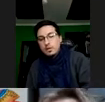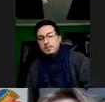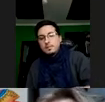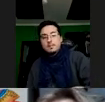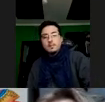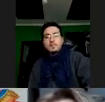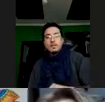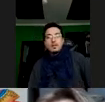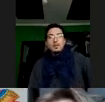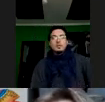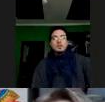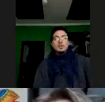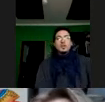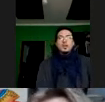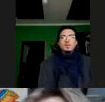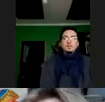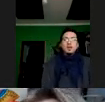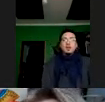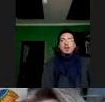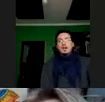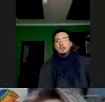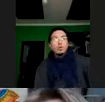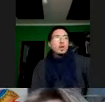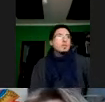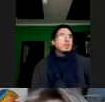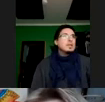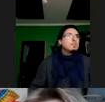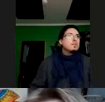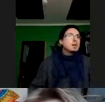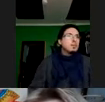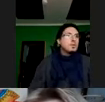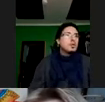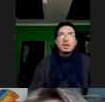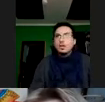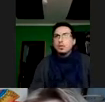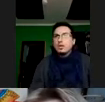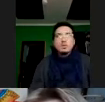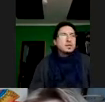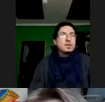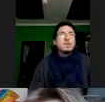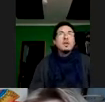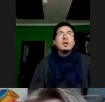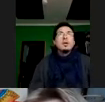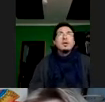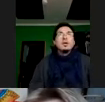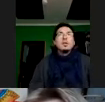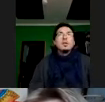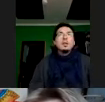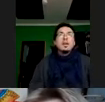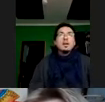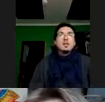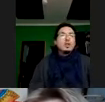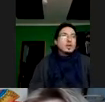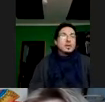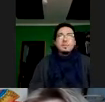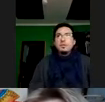bien. Vamos, chiquillos. Génesis, Rafaela, Axel, Juan y Matías me han respondido. El resto, ¿qué es lo que pasa?